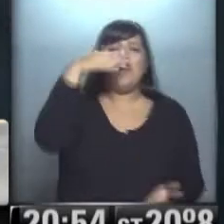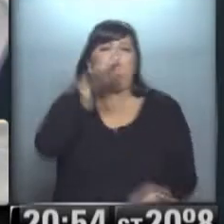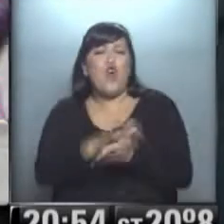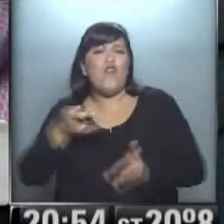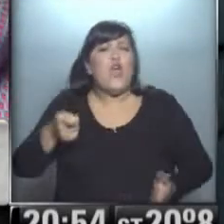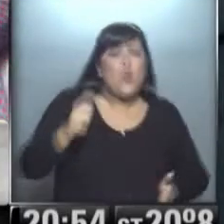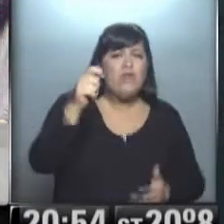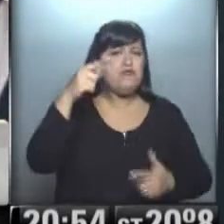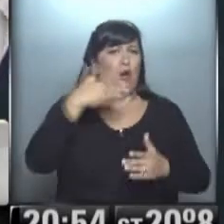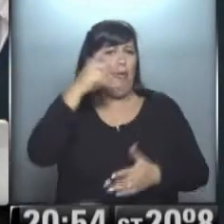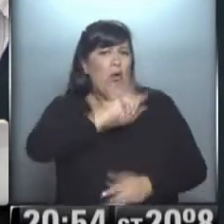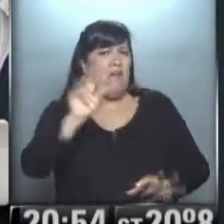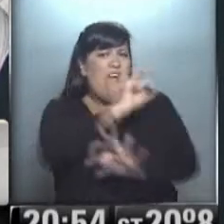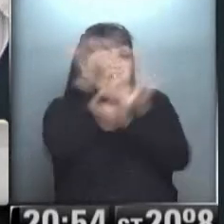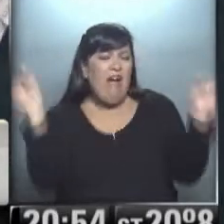de los juicios